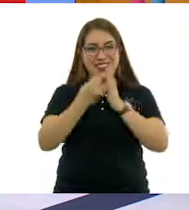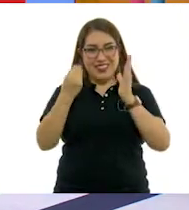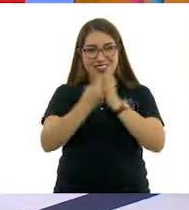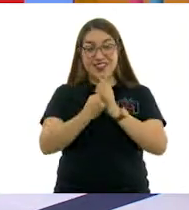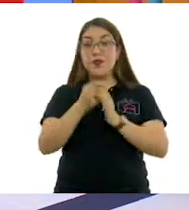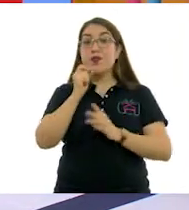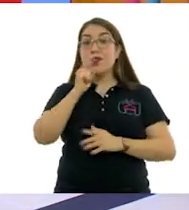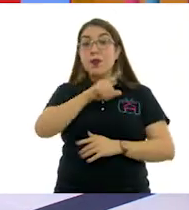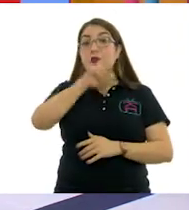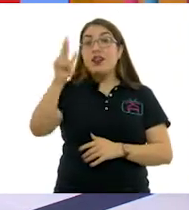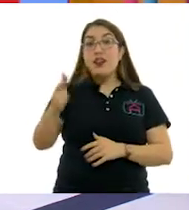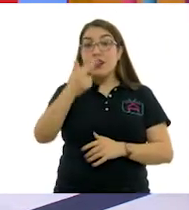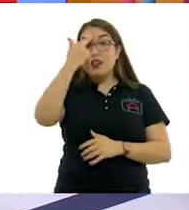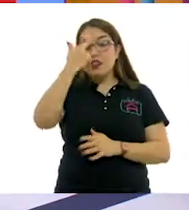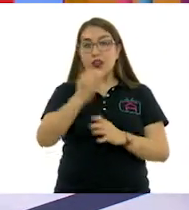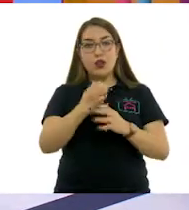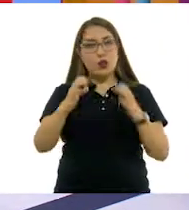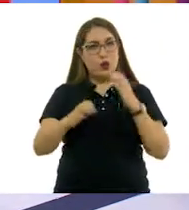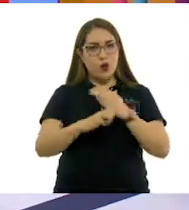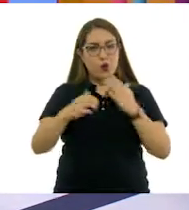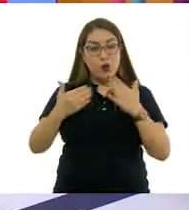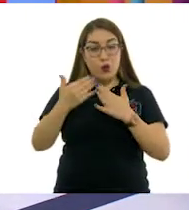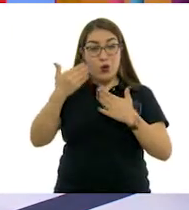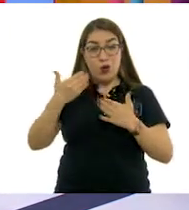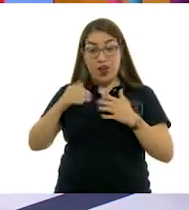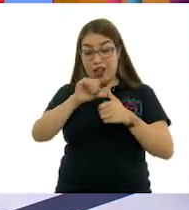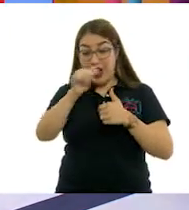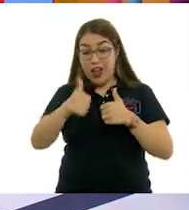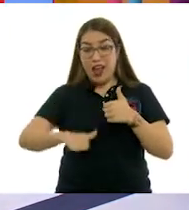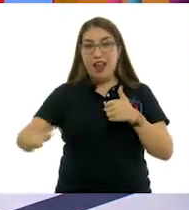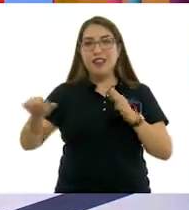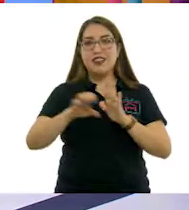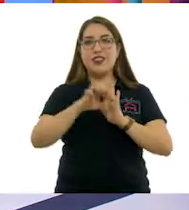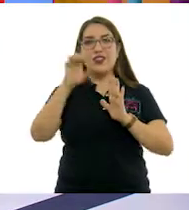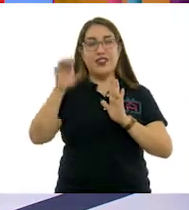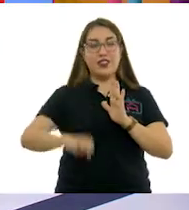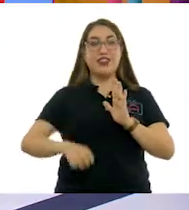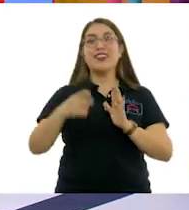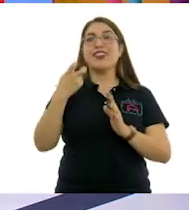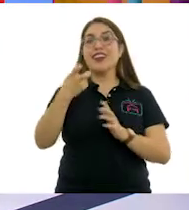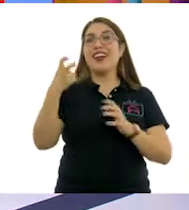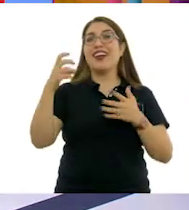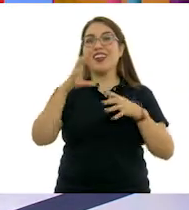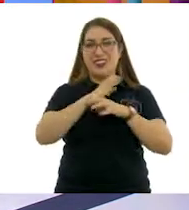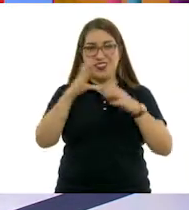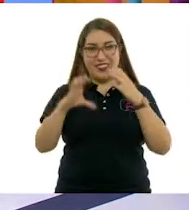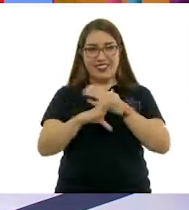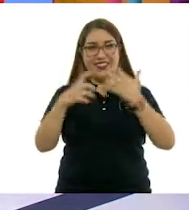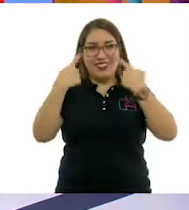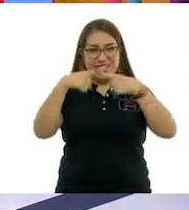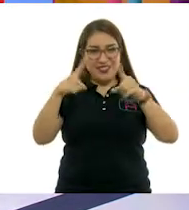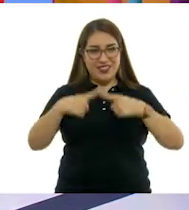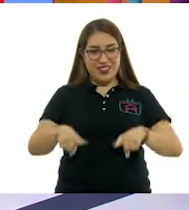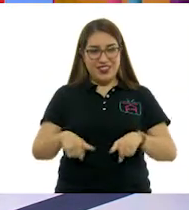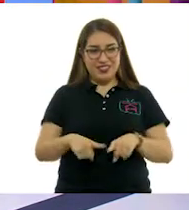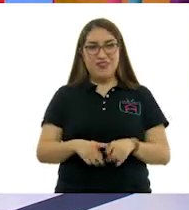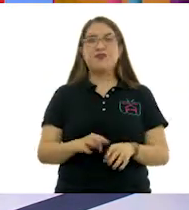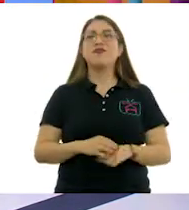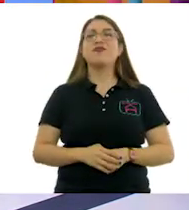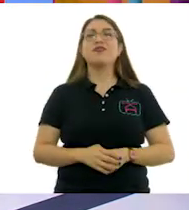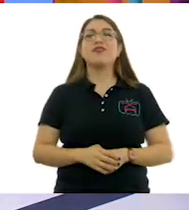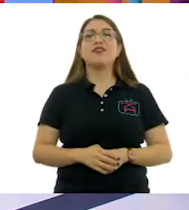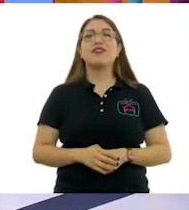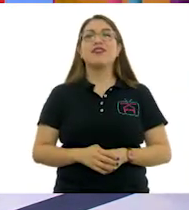un elemento muy importante en la expresión del movimiento, que tiene que ver con la forma en cómo nos desplazamos, es decir,